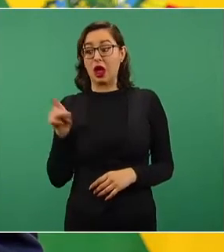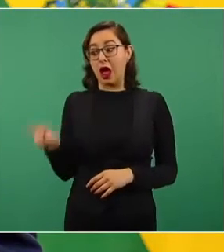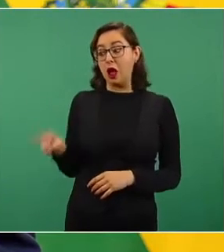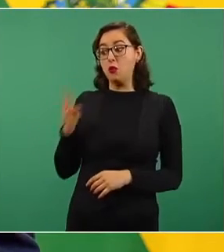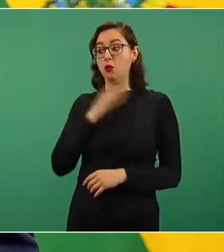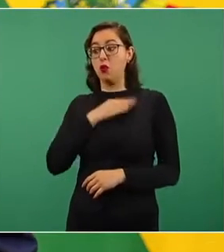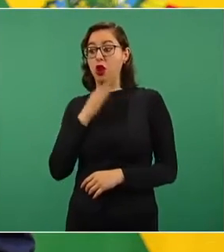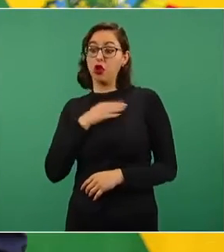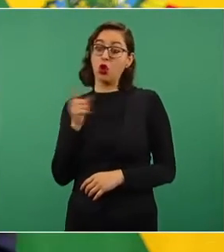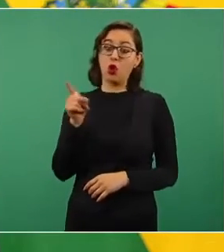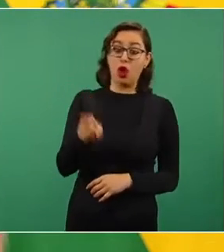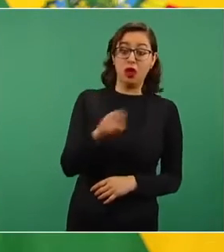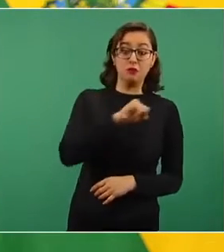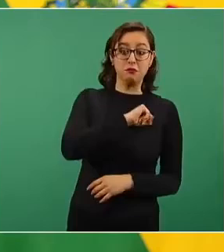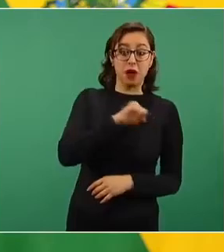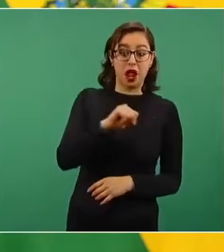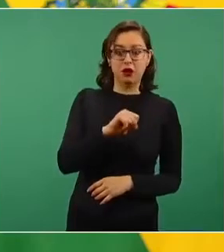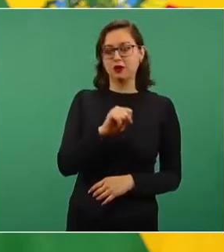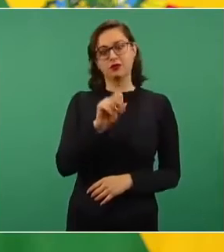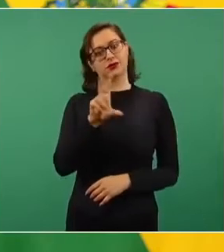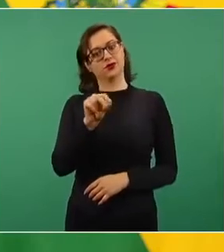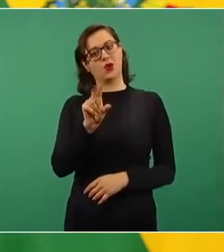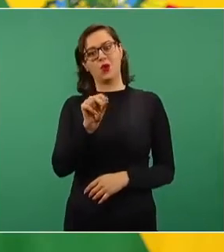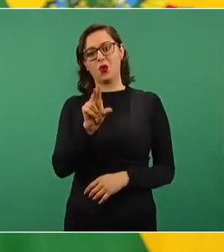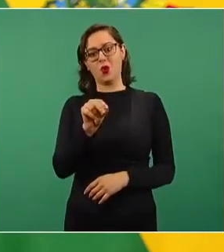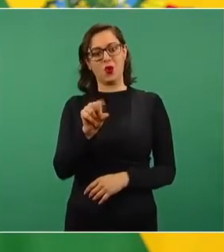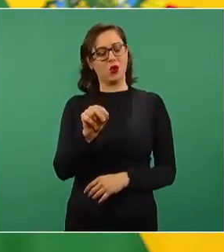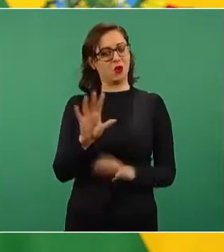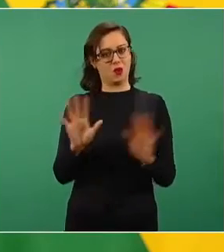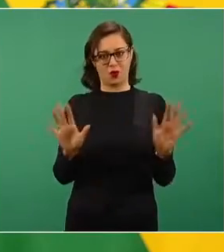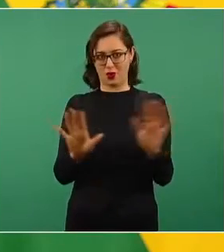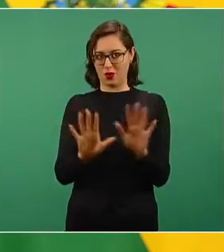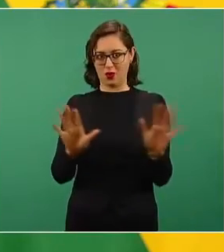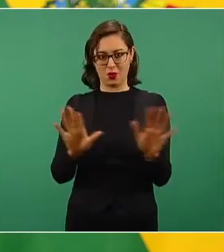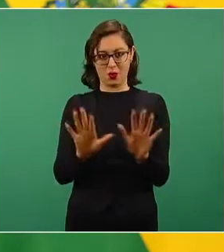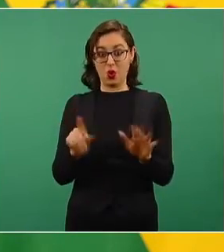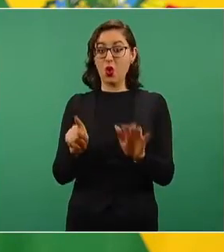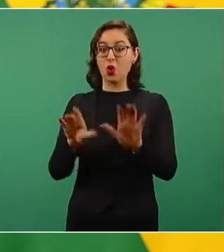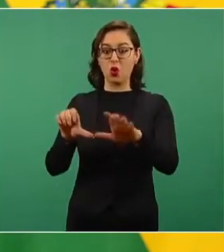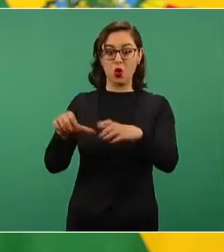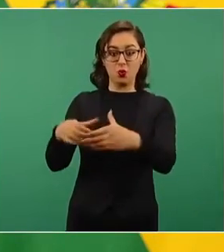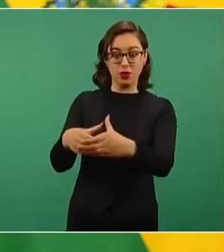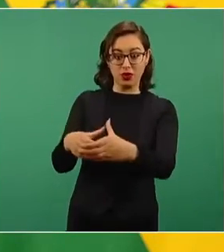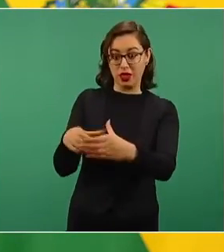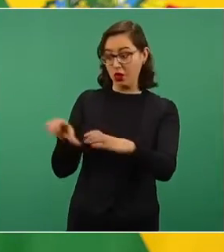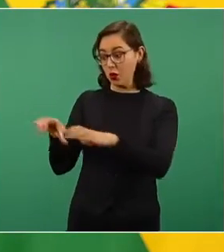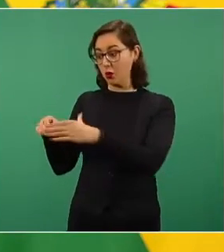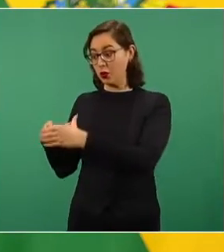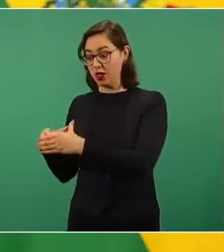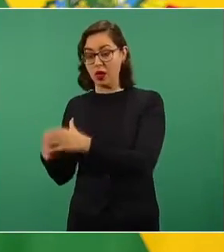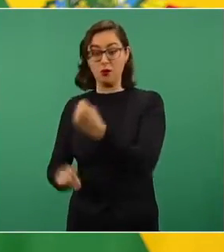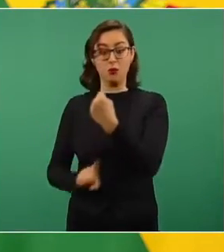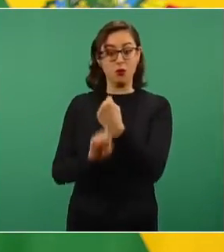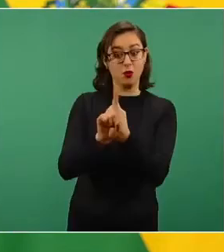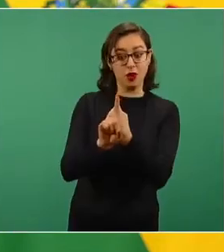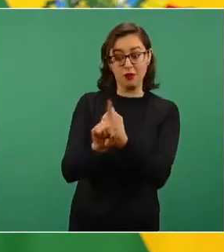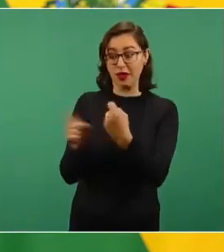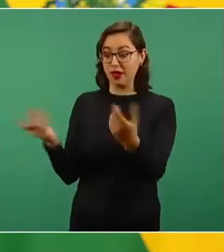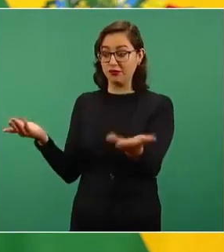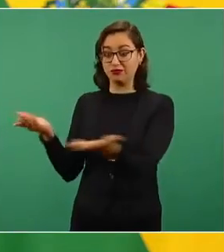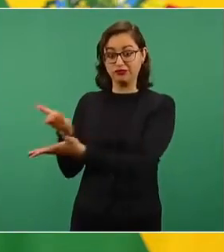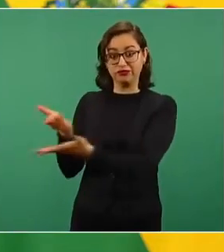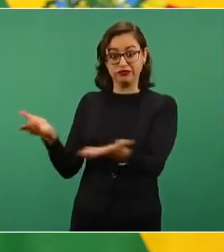malos. No, o sea, no. Es un conflicto entre dos comunidades que hay que buscar un